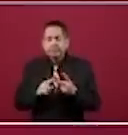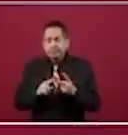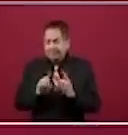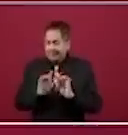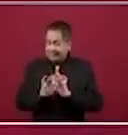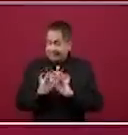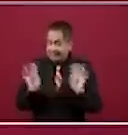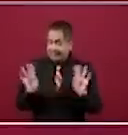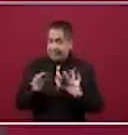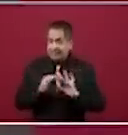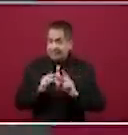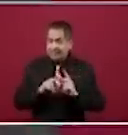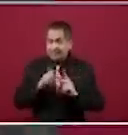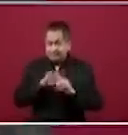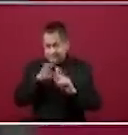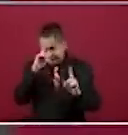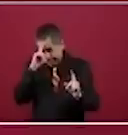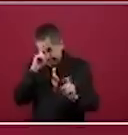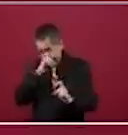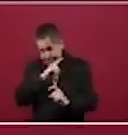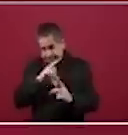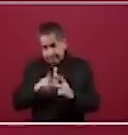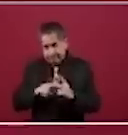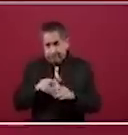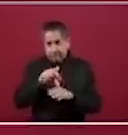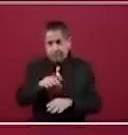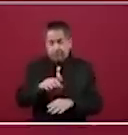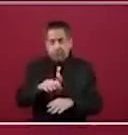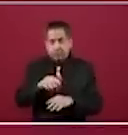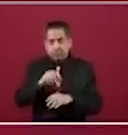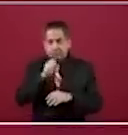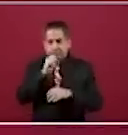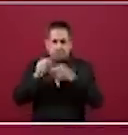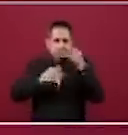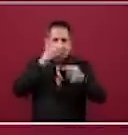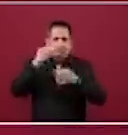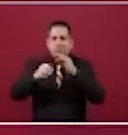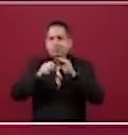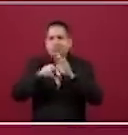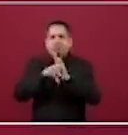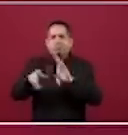espinoso, más complicado, el de los medios.